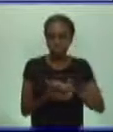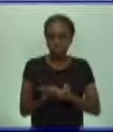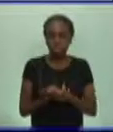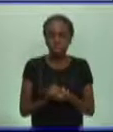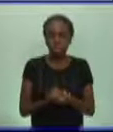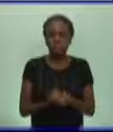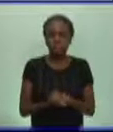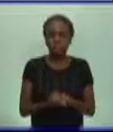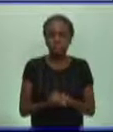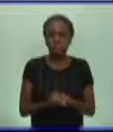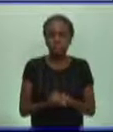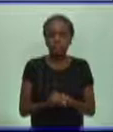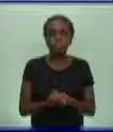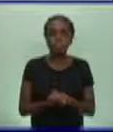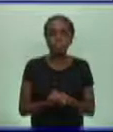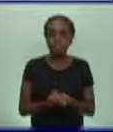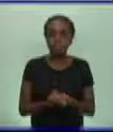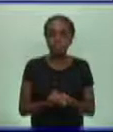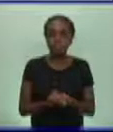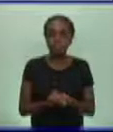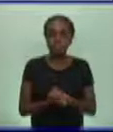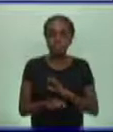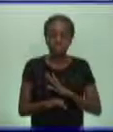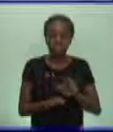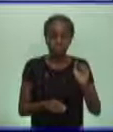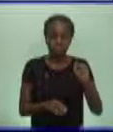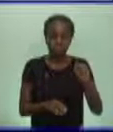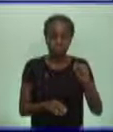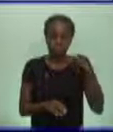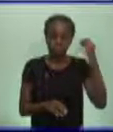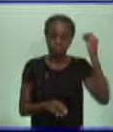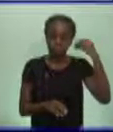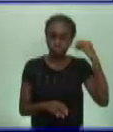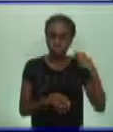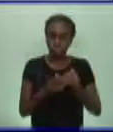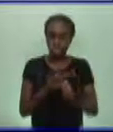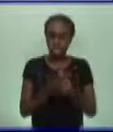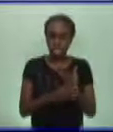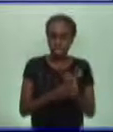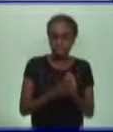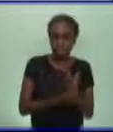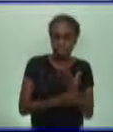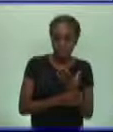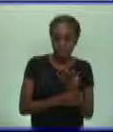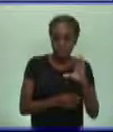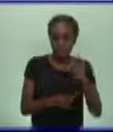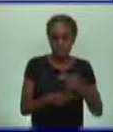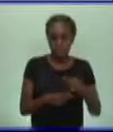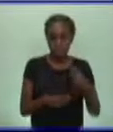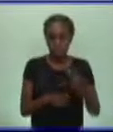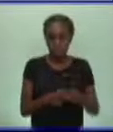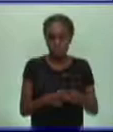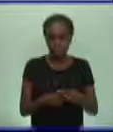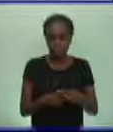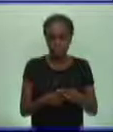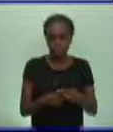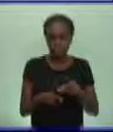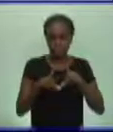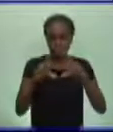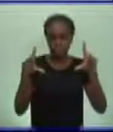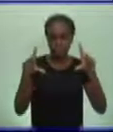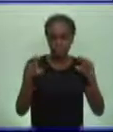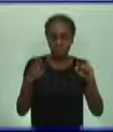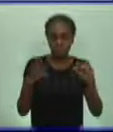bueno, lógicamente que se han dado cuenta de que plantas se mencionan en el texto. Muy bien,